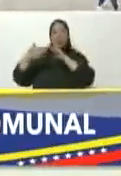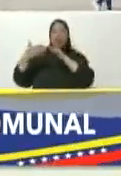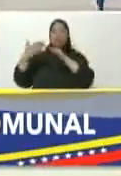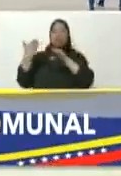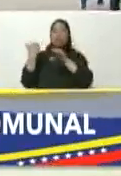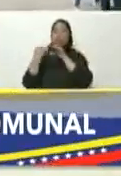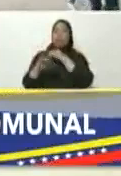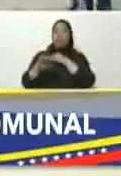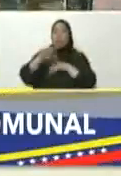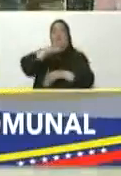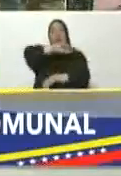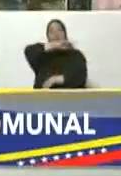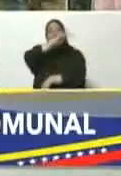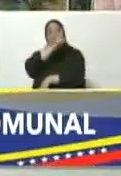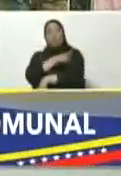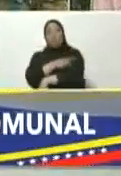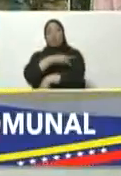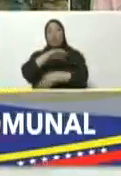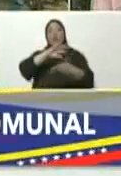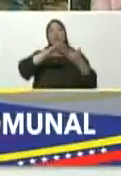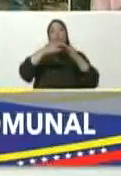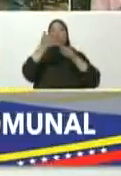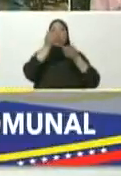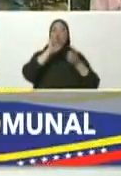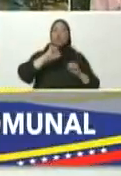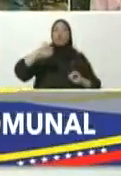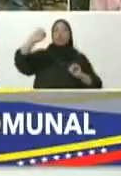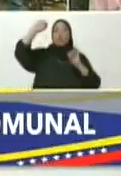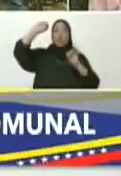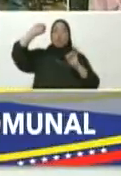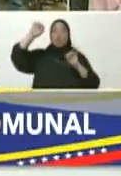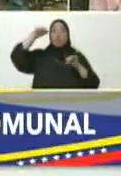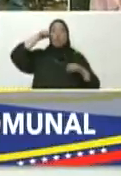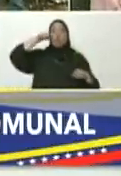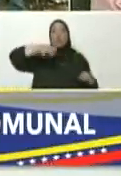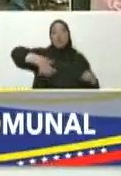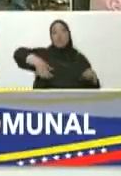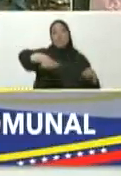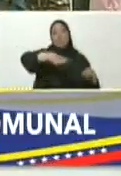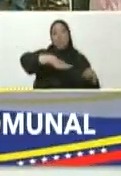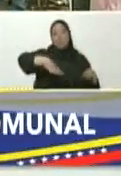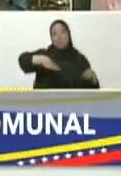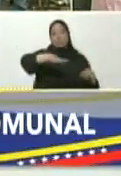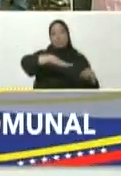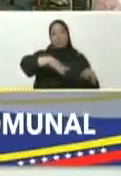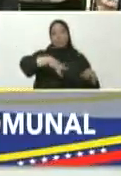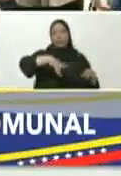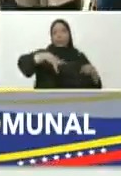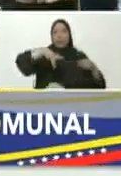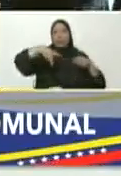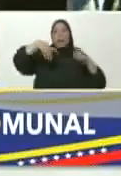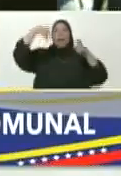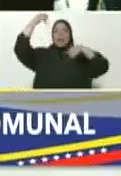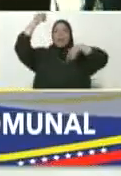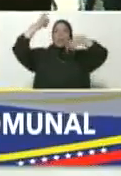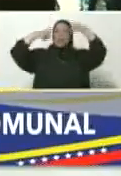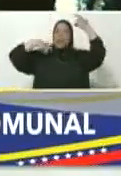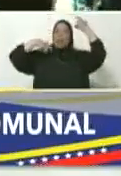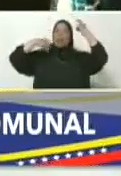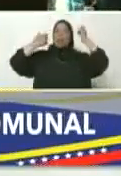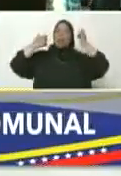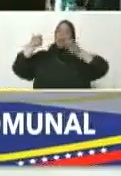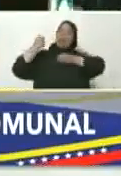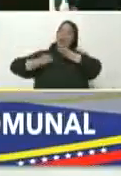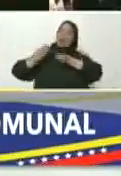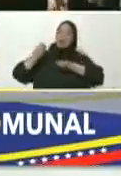poder comunal, que es el socialismo en lo territorial. Es la invención de Chávez, construir el socialismo en lo